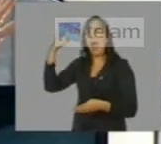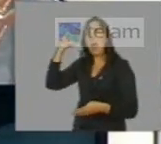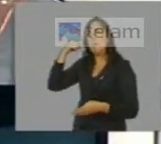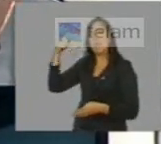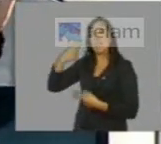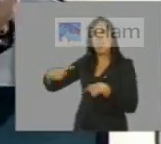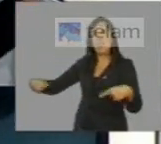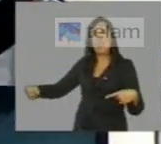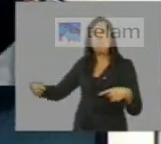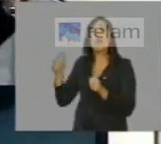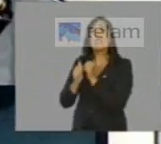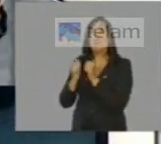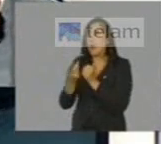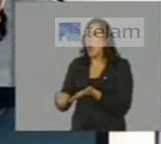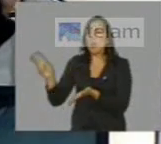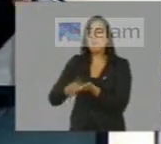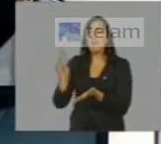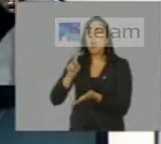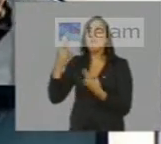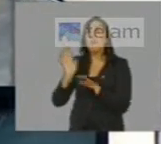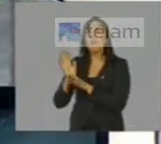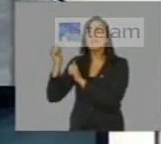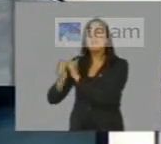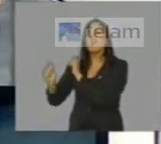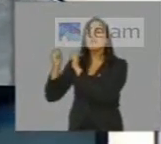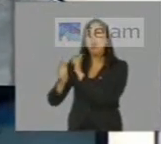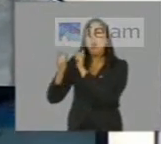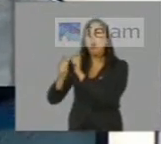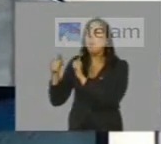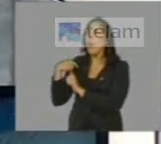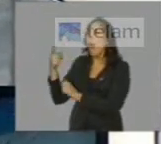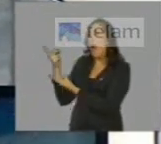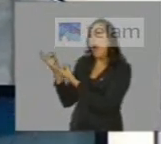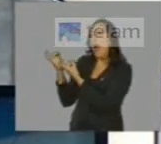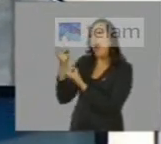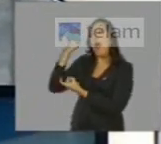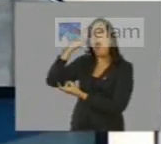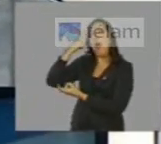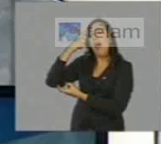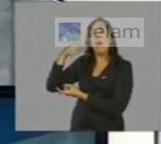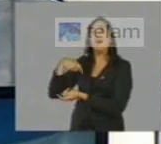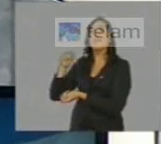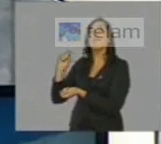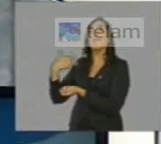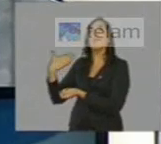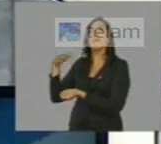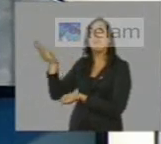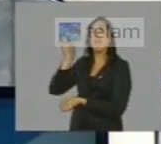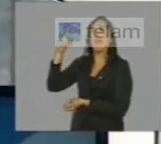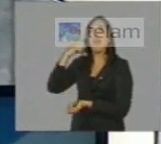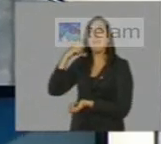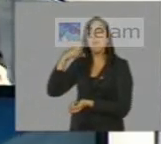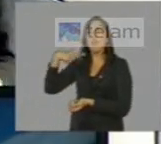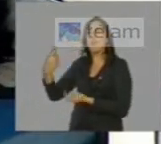igual. Pero tiene enseñanzas y tiene resultados que uno puede asimilar y fundamentalmente